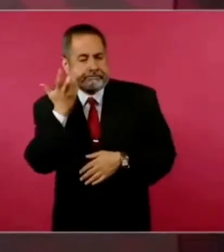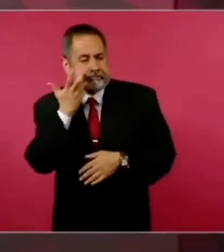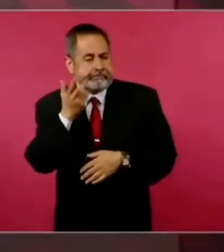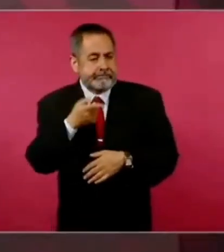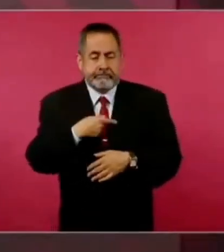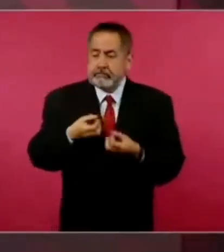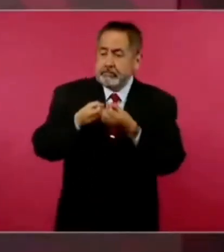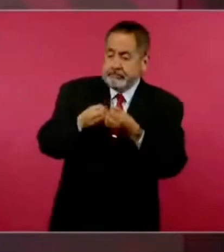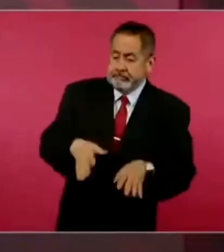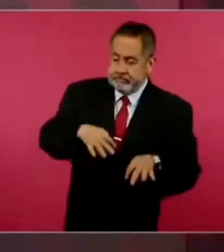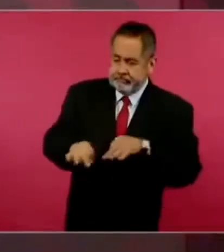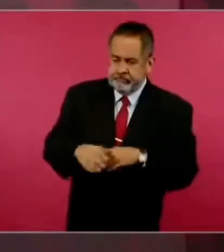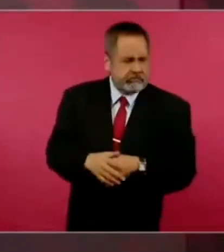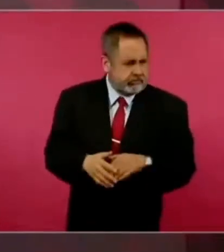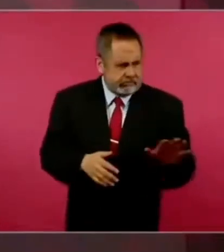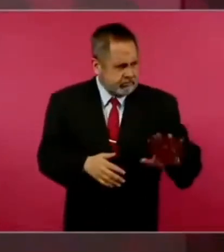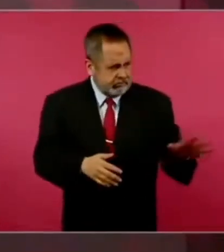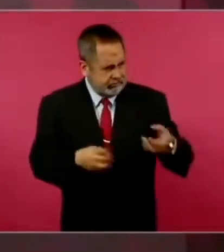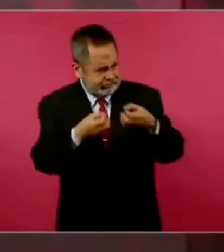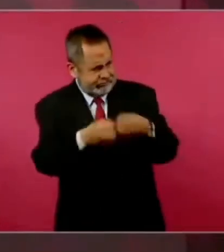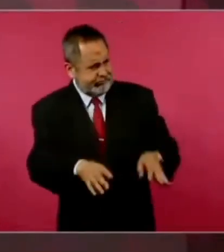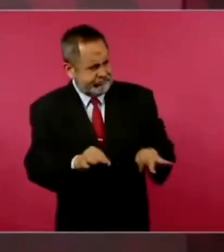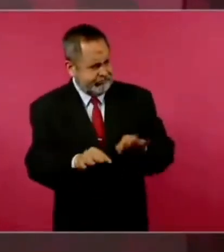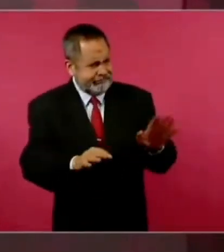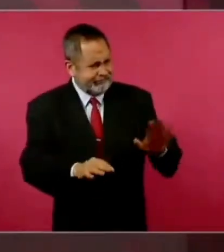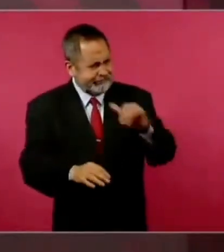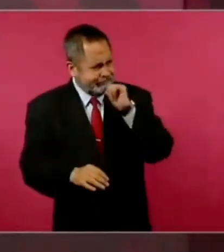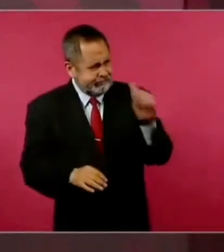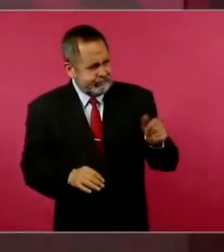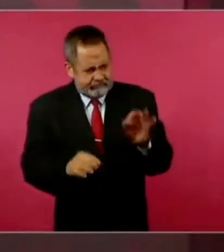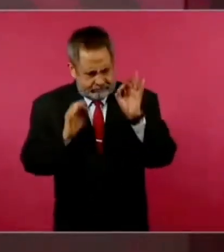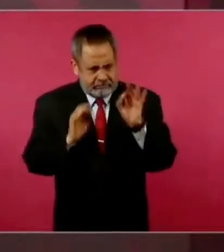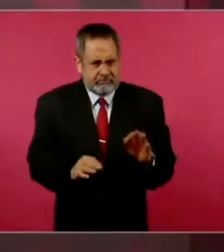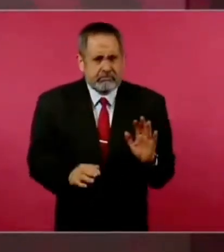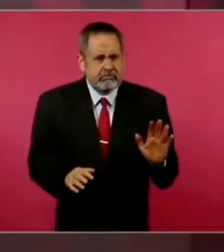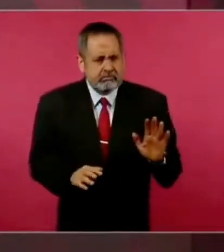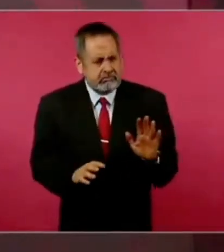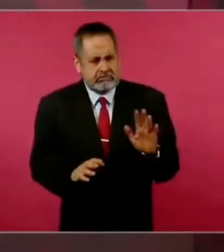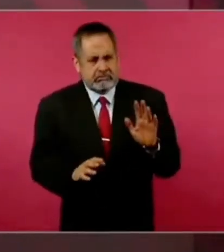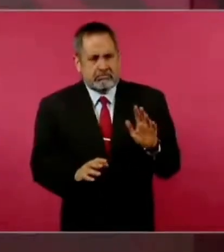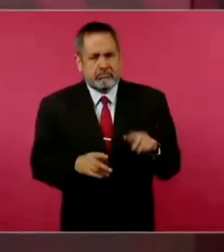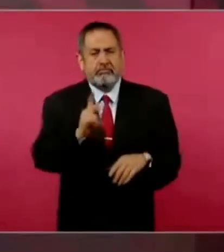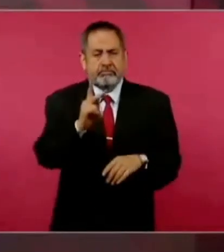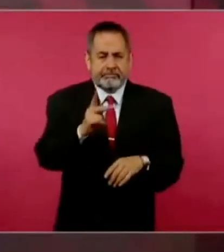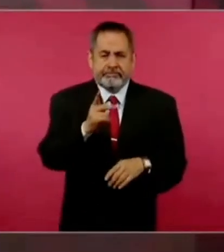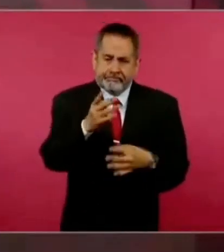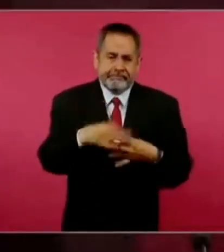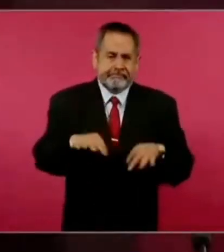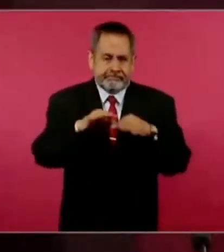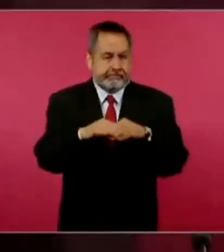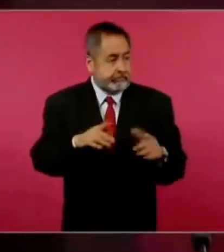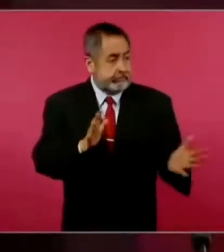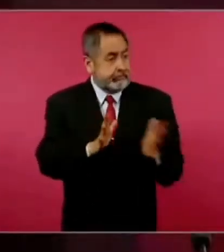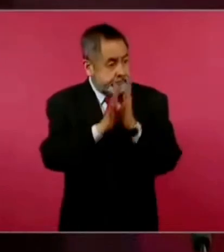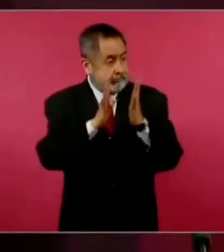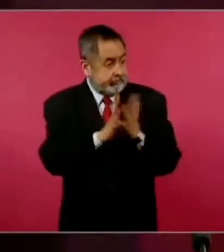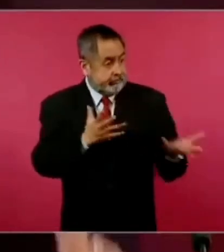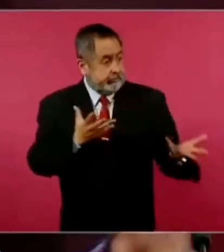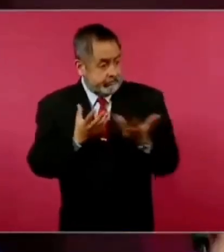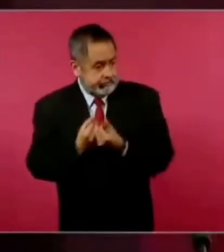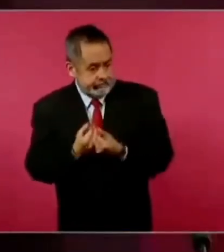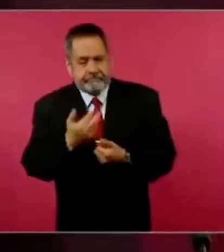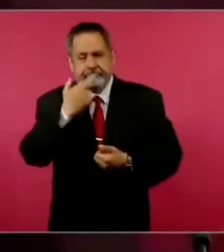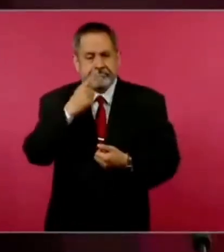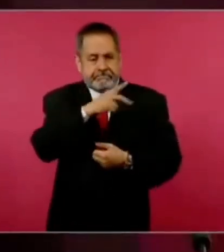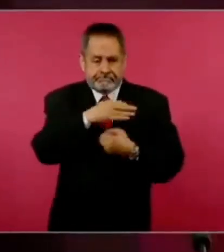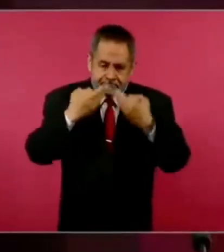derechos laborales. Pues claro que no se les van a afectar sus derechos laborales, pero si ellos participan, pues se van a